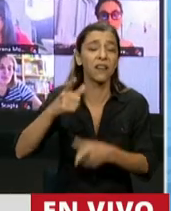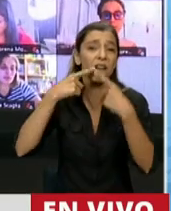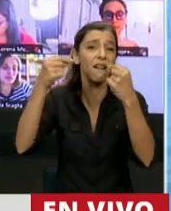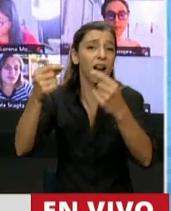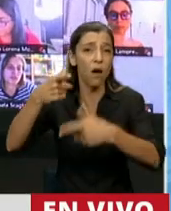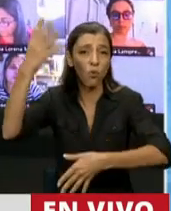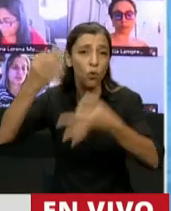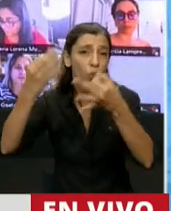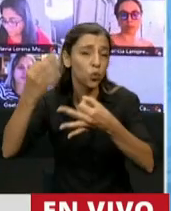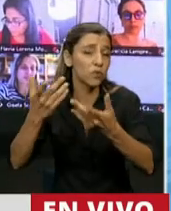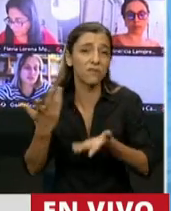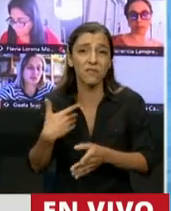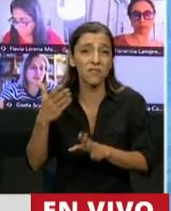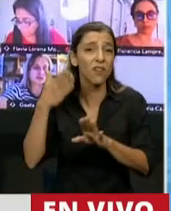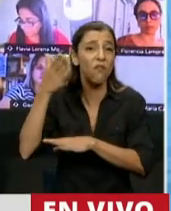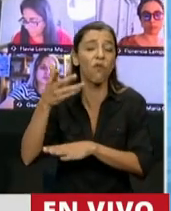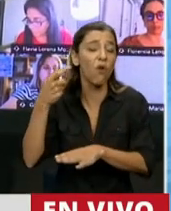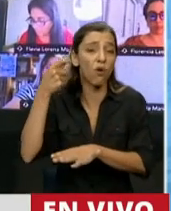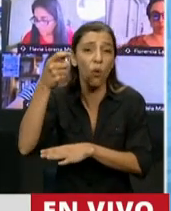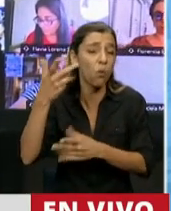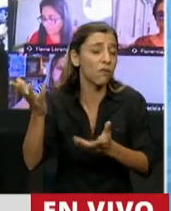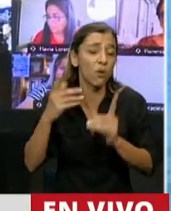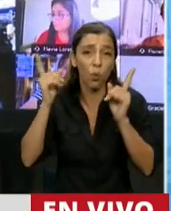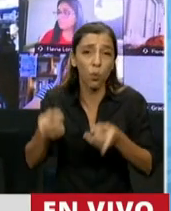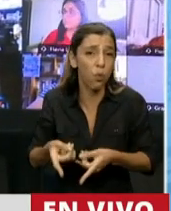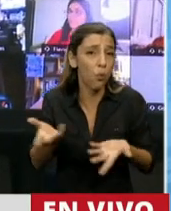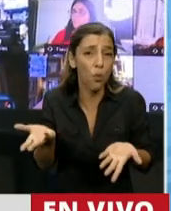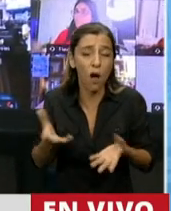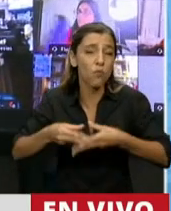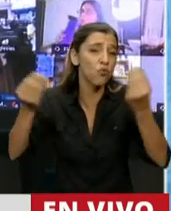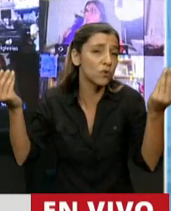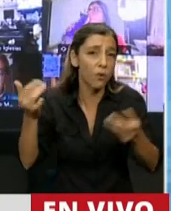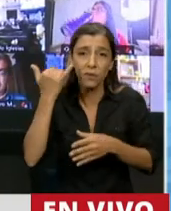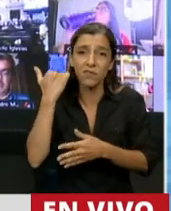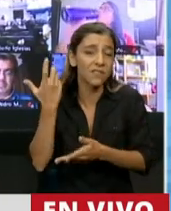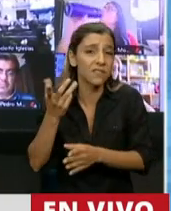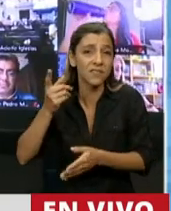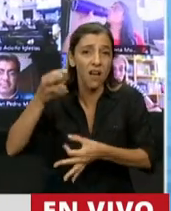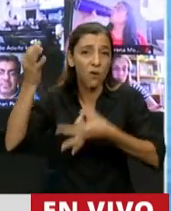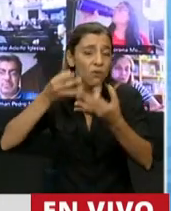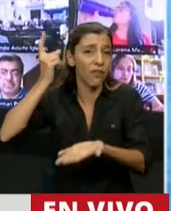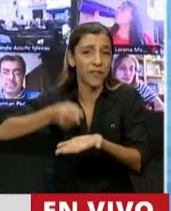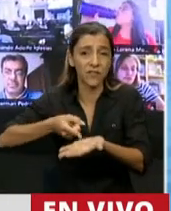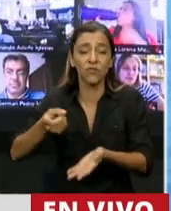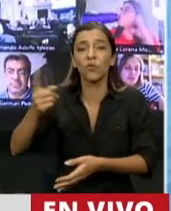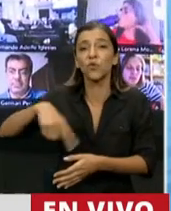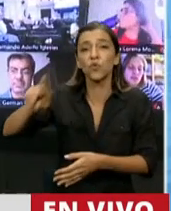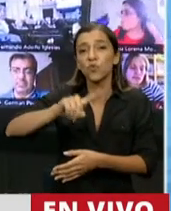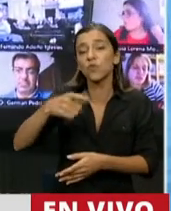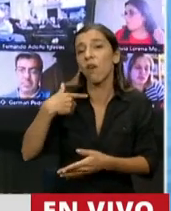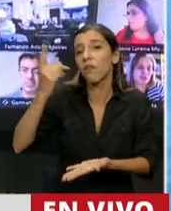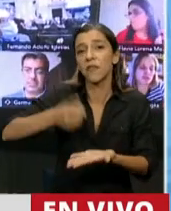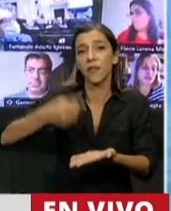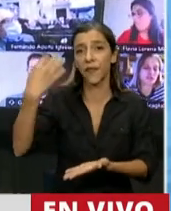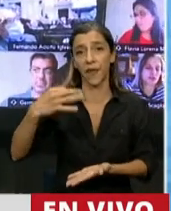han judicial izado esto en infinidad de oportunidades yo les pido que tomen una decisión la decisión para ustedes es